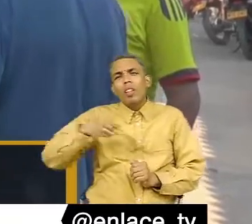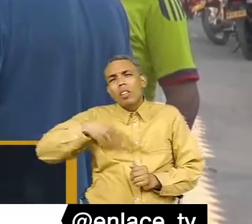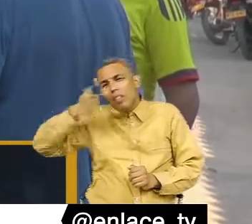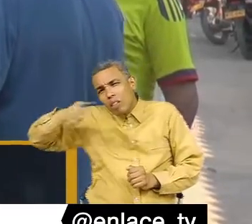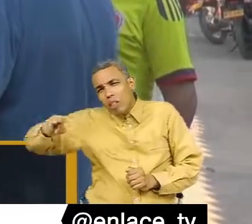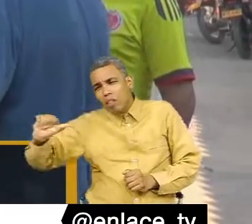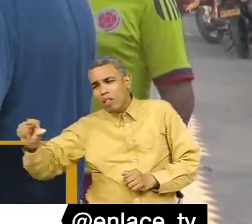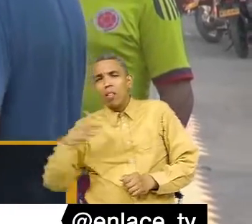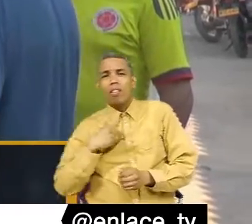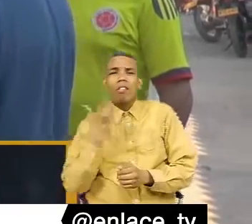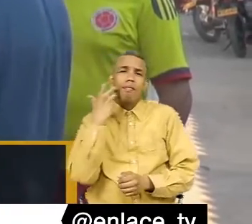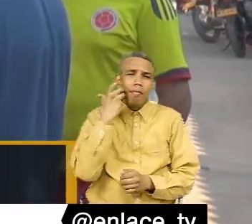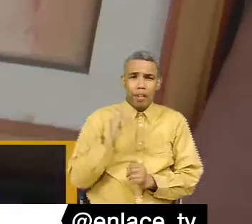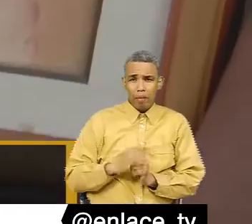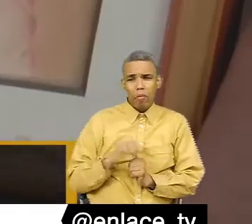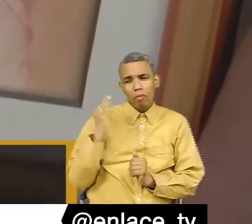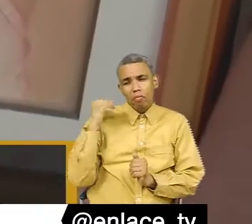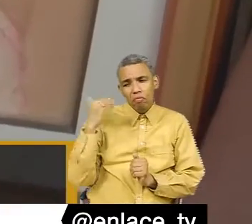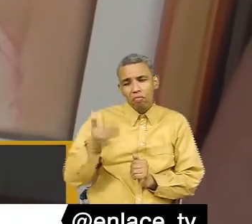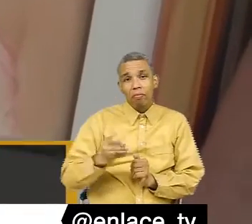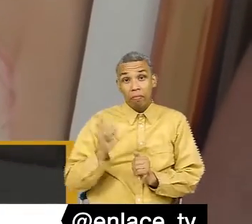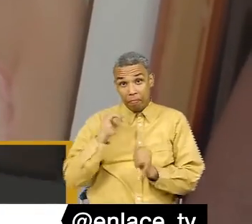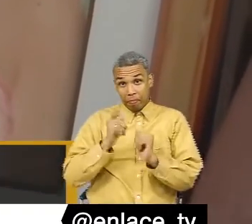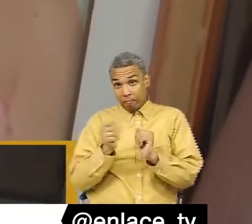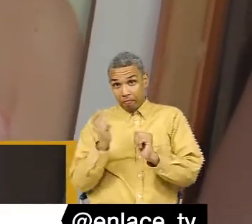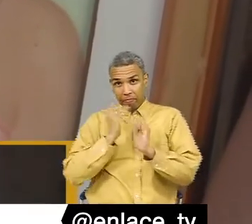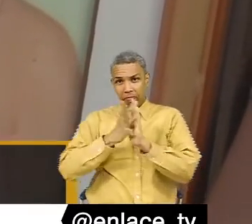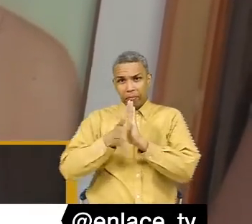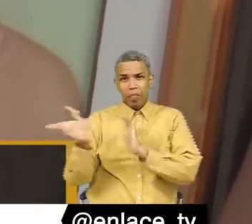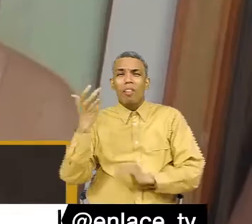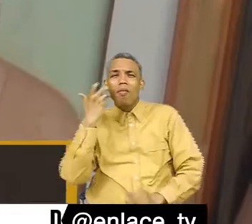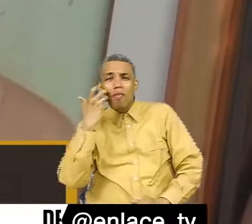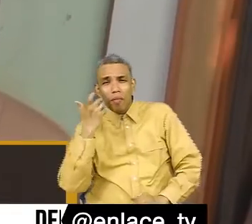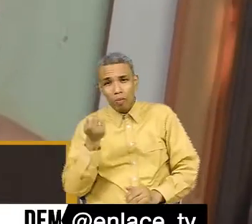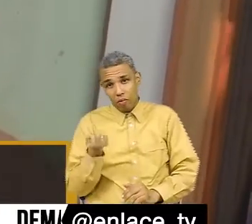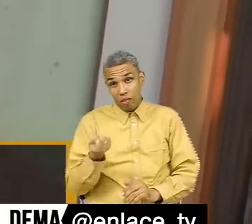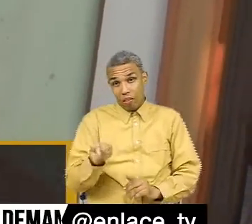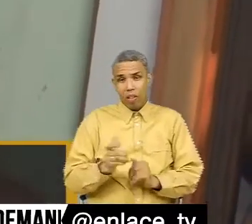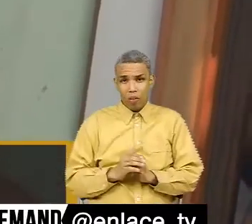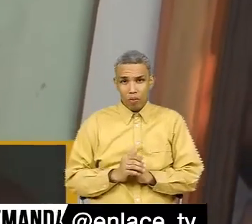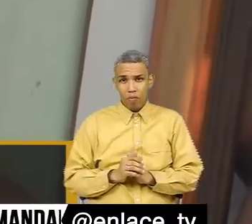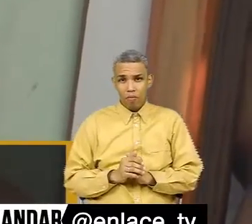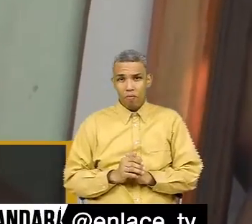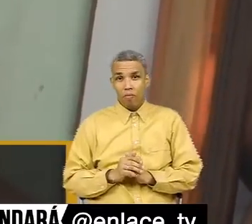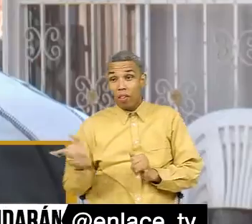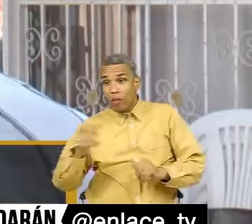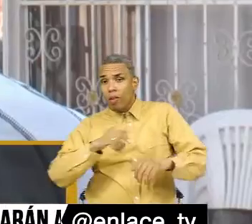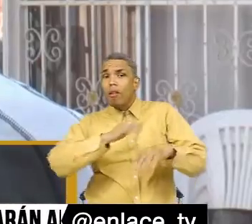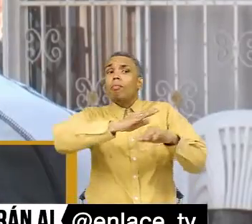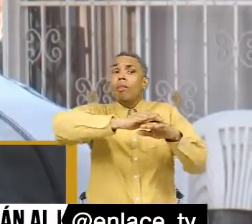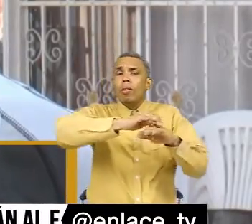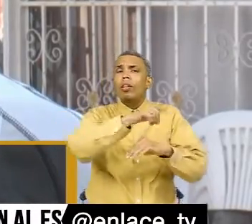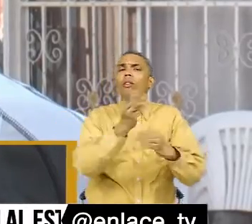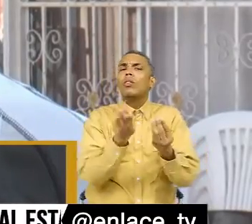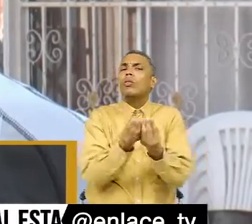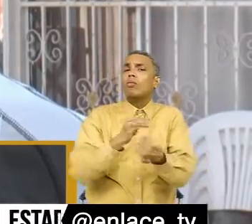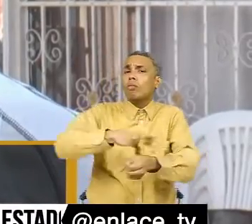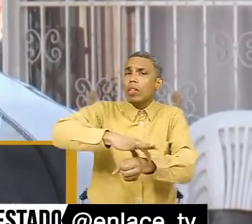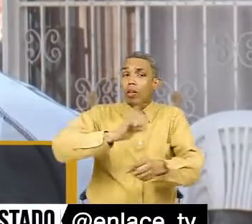sostuvo que a pesar de sus observaciones sobre el síndrome que padecía la joven fallecida, su advertencia no fue tenida en cuenta. Estuvo más o menos